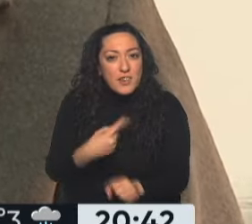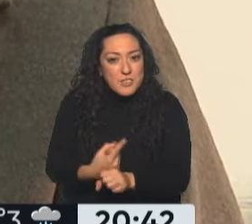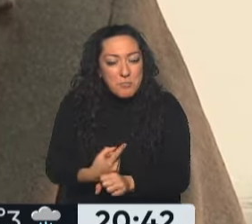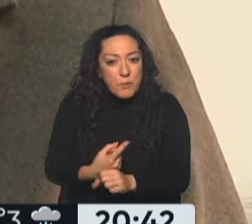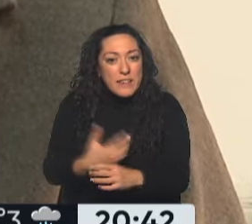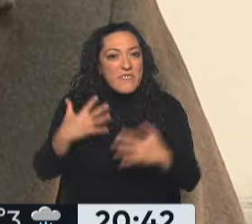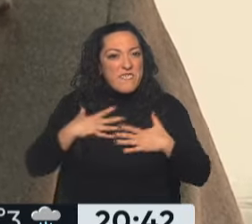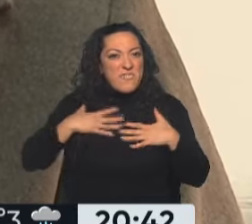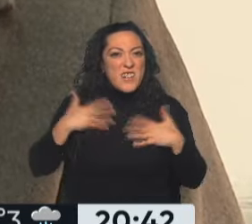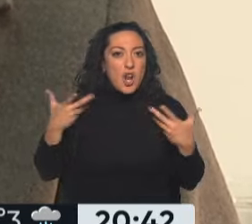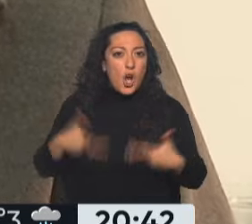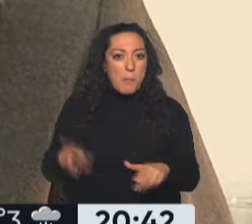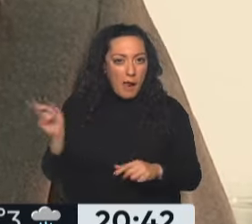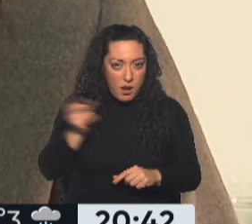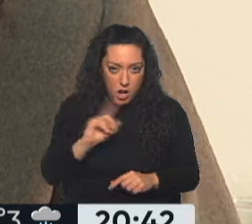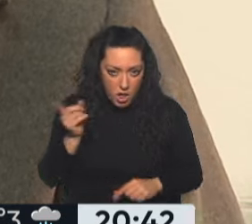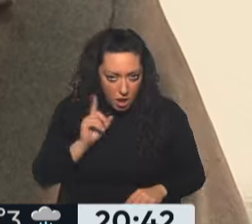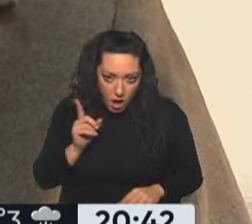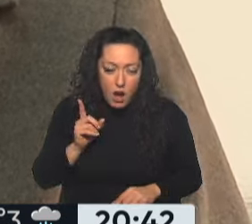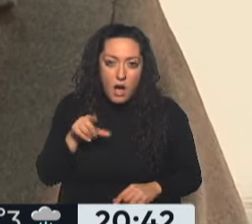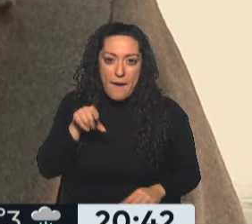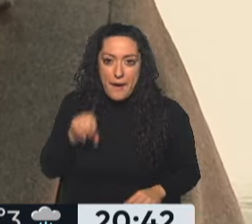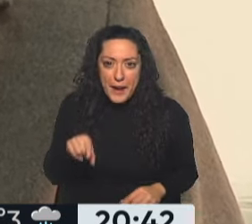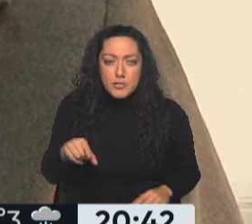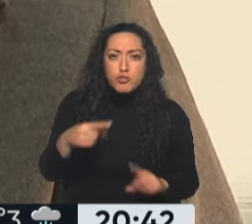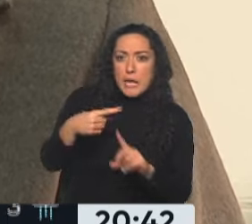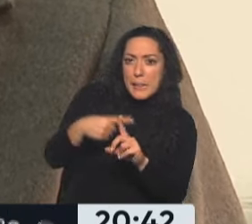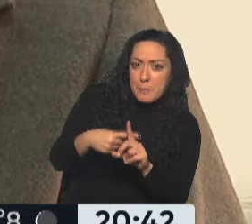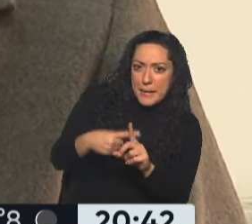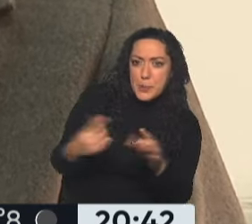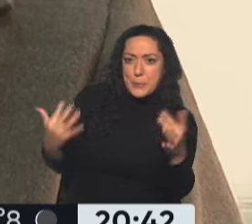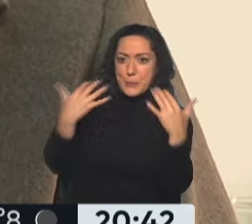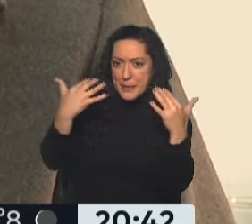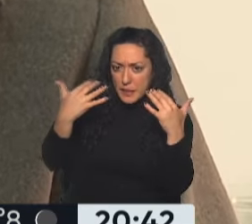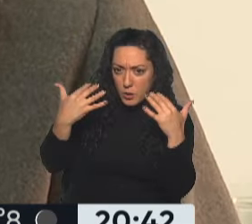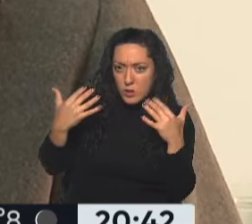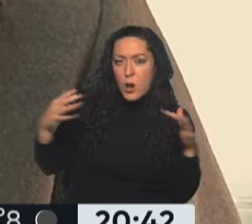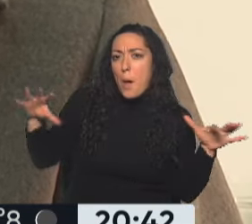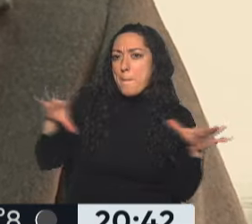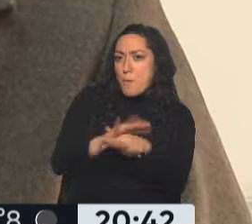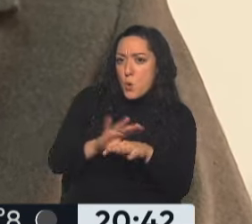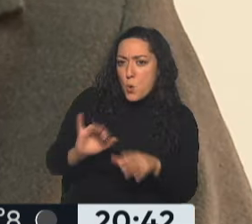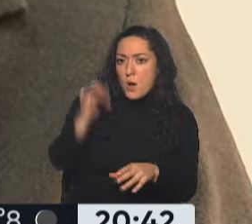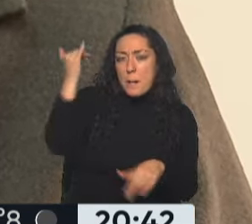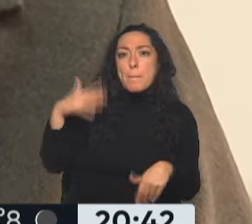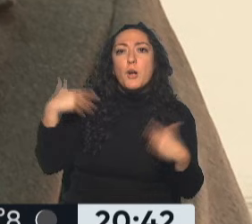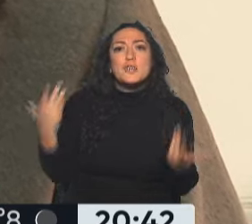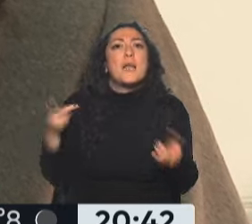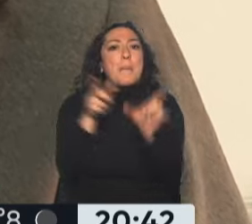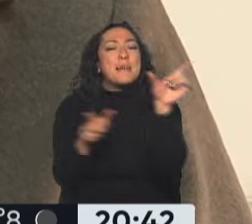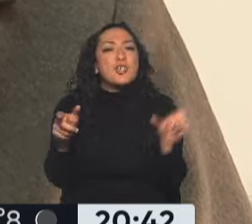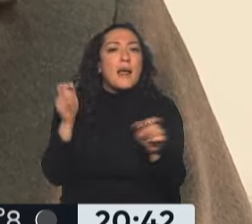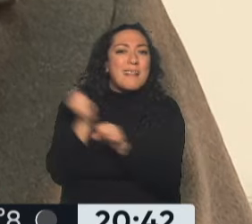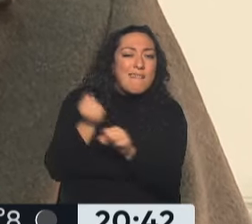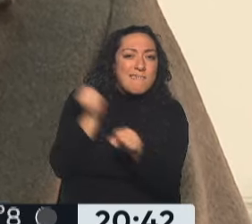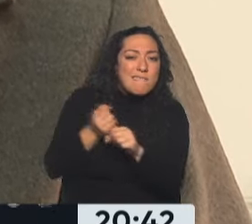físico normal, ¿no? Hay condiciones de temperatura y ventilación que no son las óptimas, con lo cual la gente se cansa mucho más rápido. Y